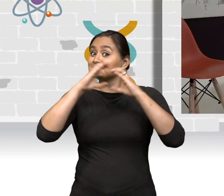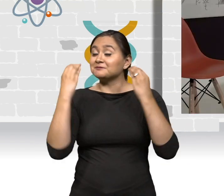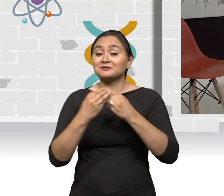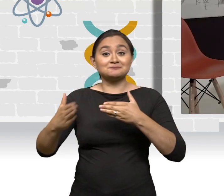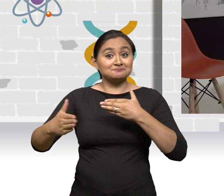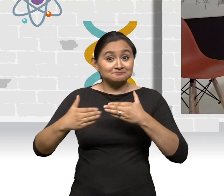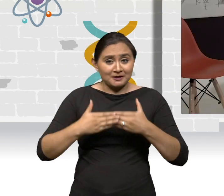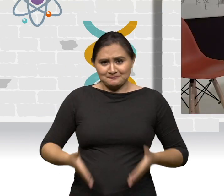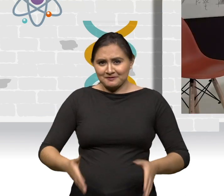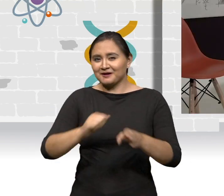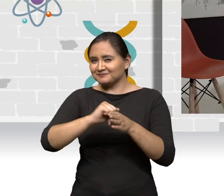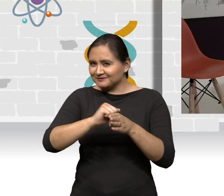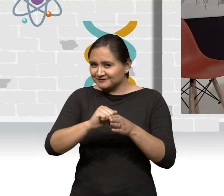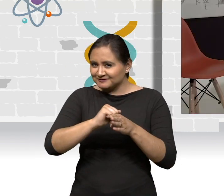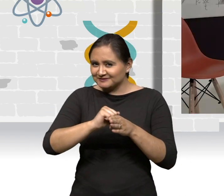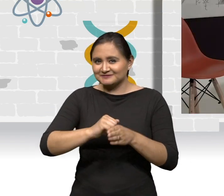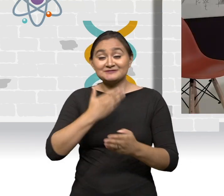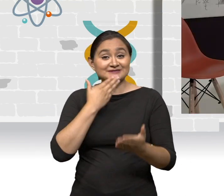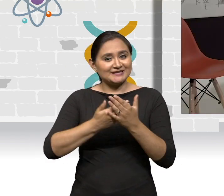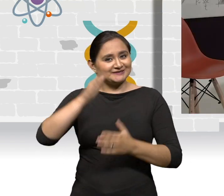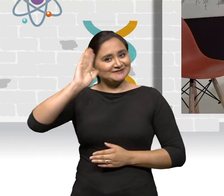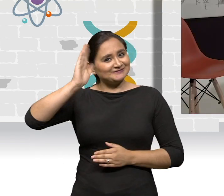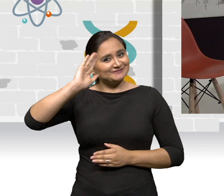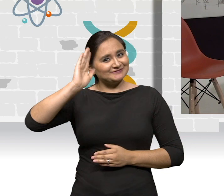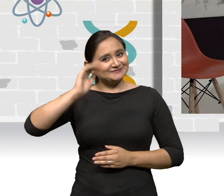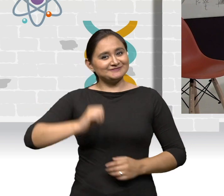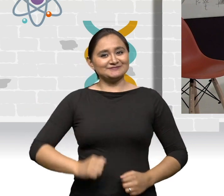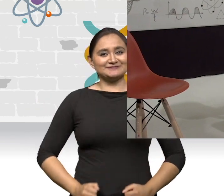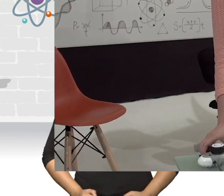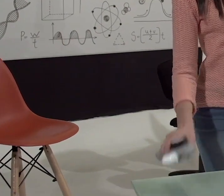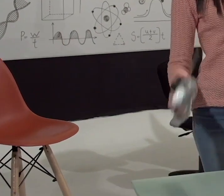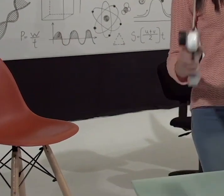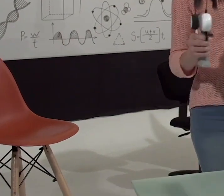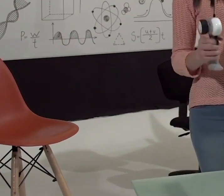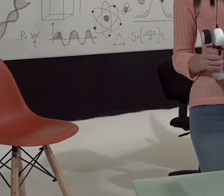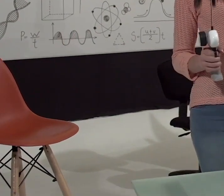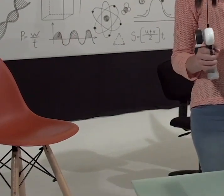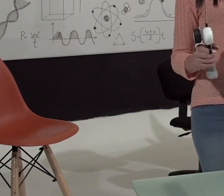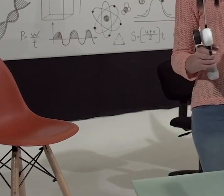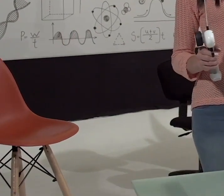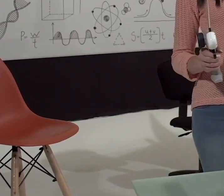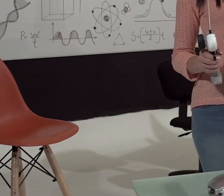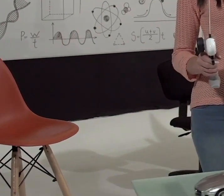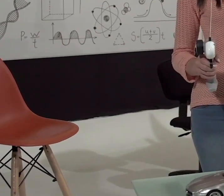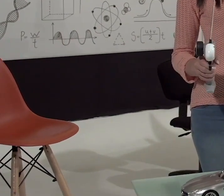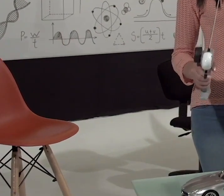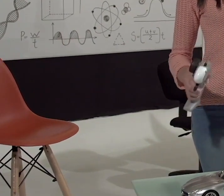con la clase de hoy. Espero que estos conocimientos sean de gran utilidad en su vida diaria. ¡Hasta la próxima!